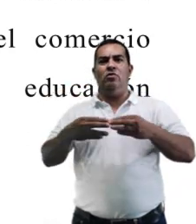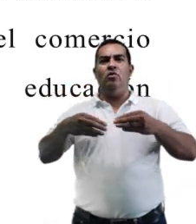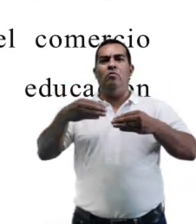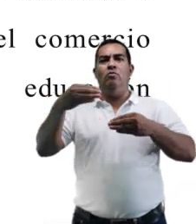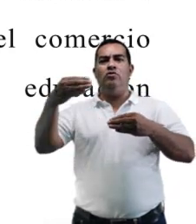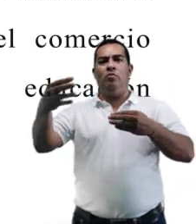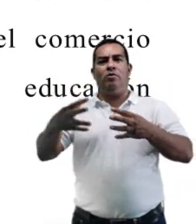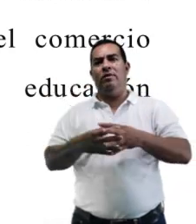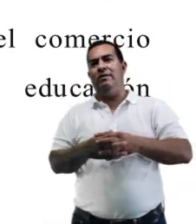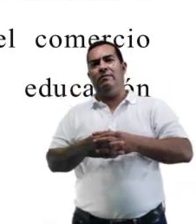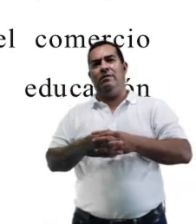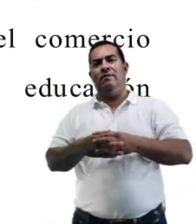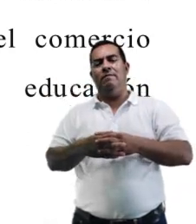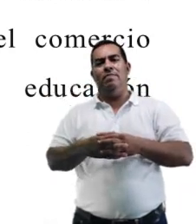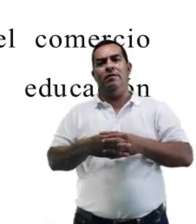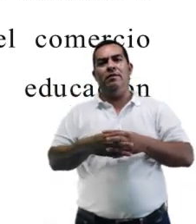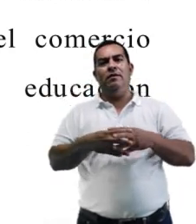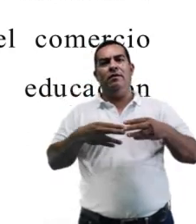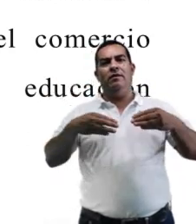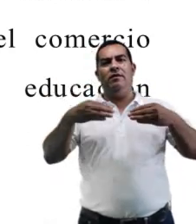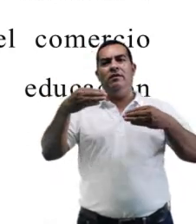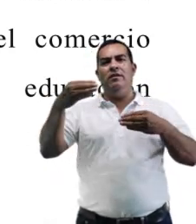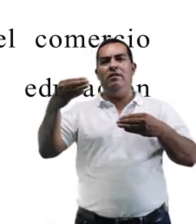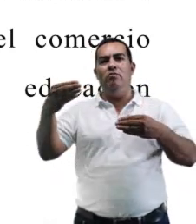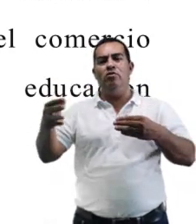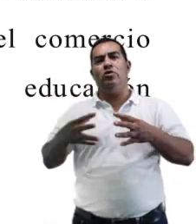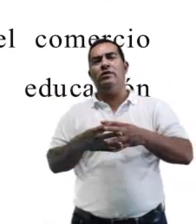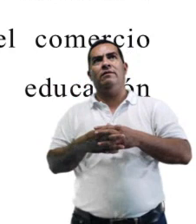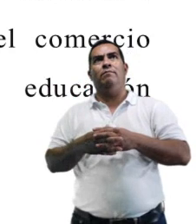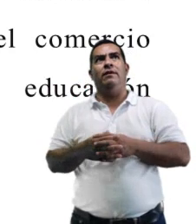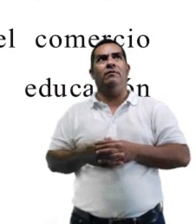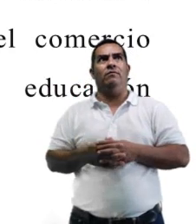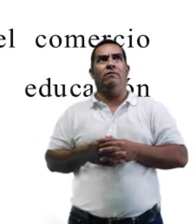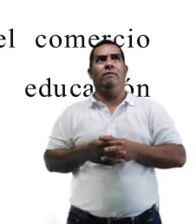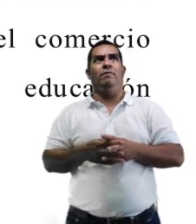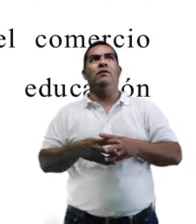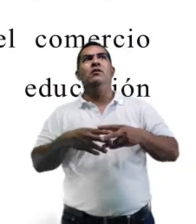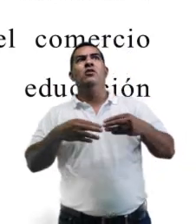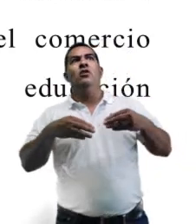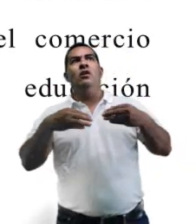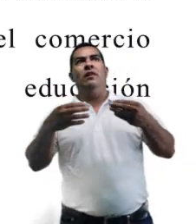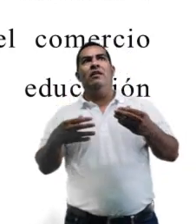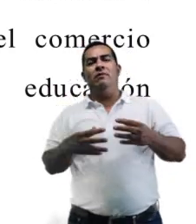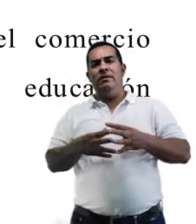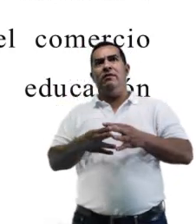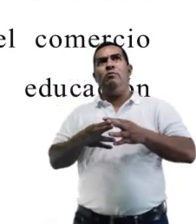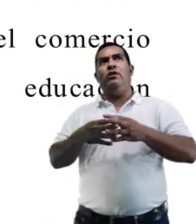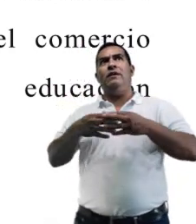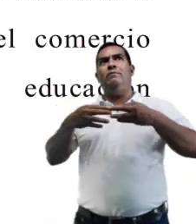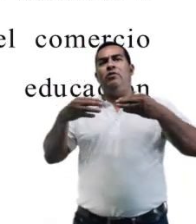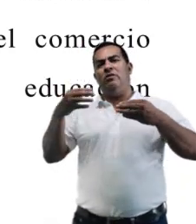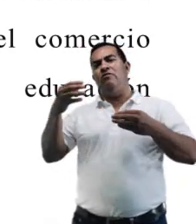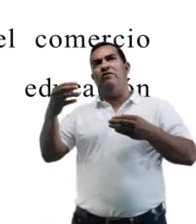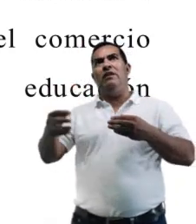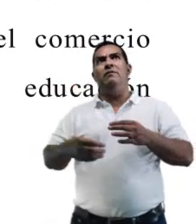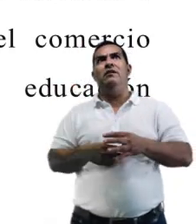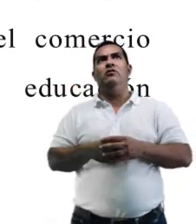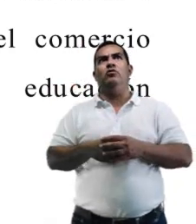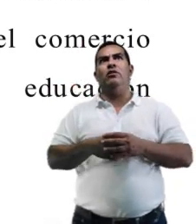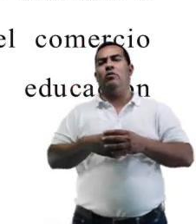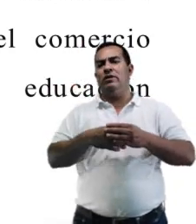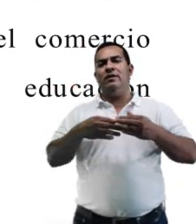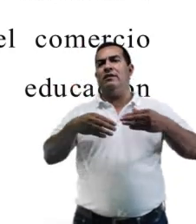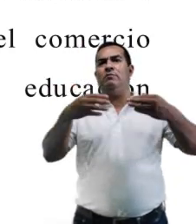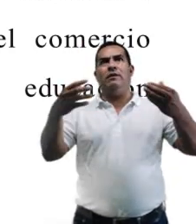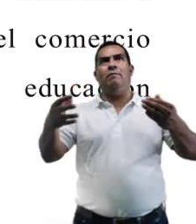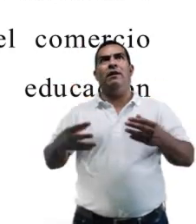atraso, mucho problema y mucho desempleo. Las medidas, por ejemplo, de